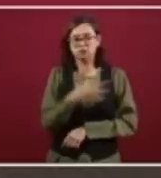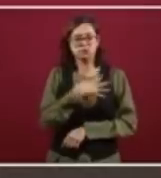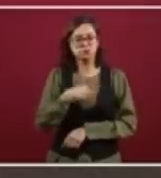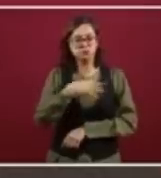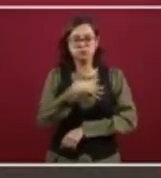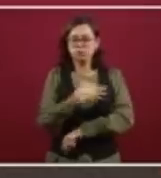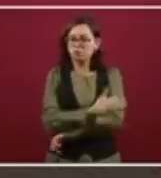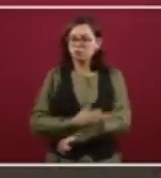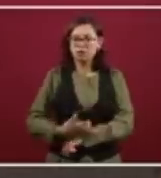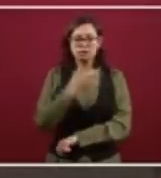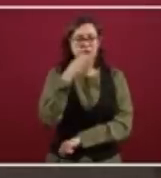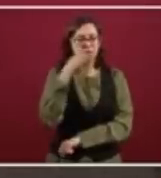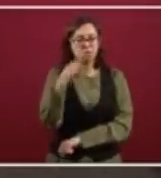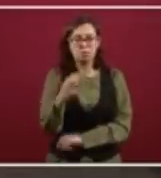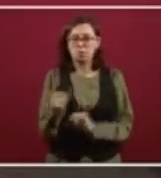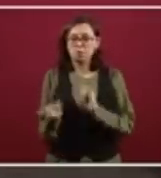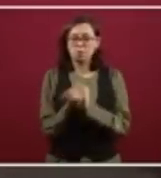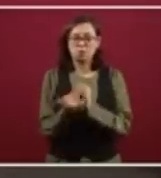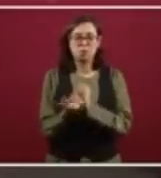Entonces,